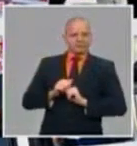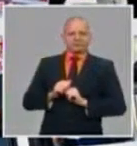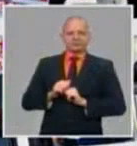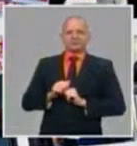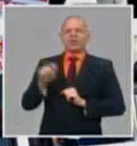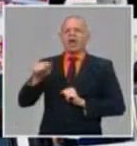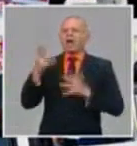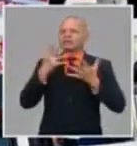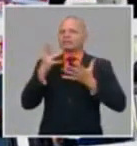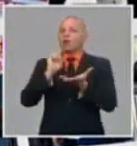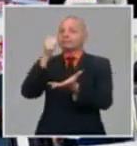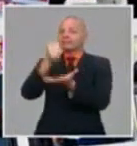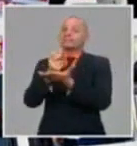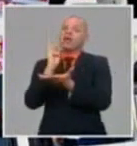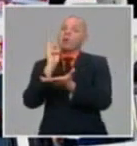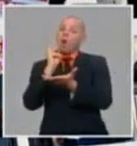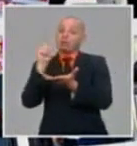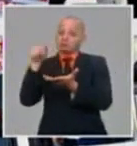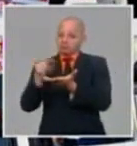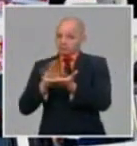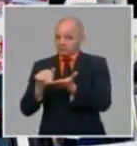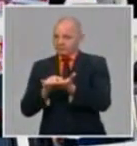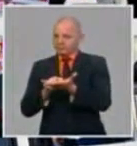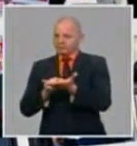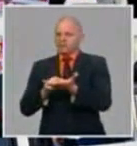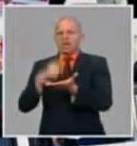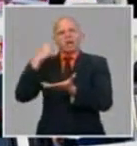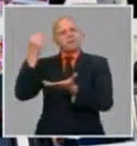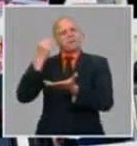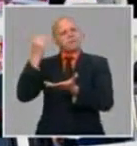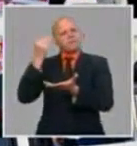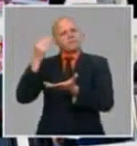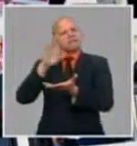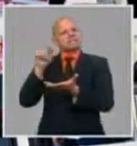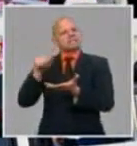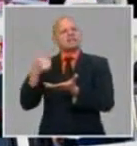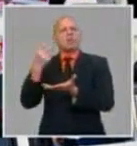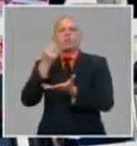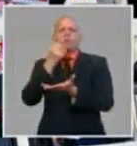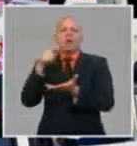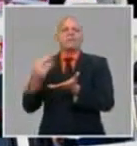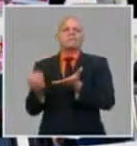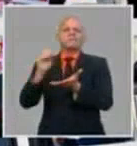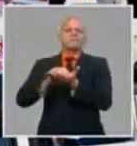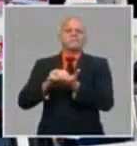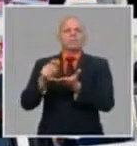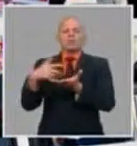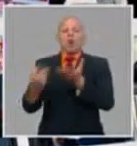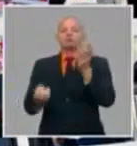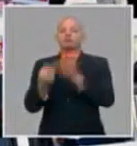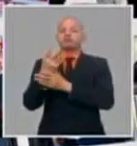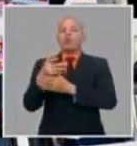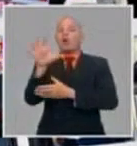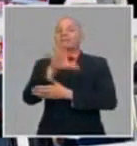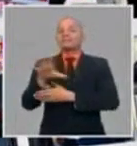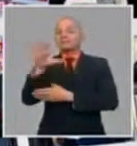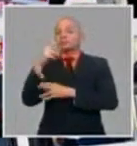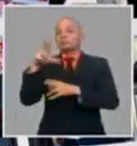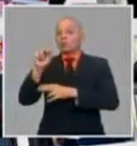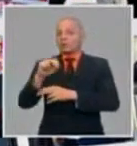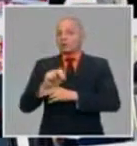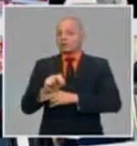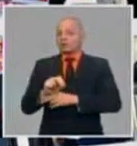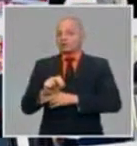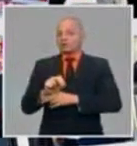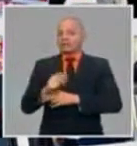ubicada Washington, la capital, debería convertirse en el estado número 51 de la Unión. Ahí ven manifestantes a favor de